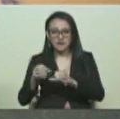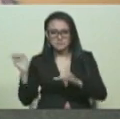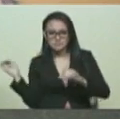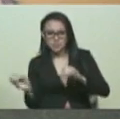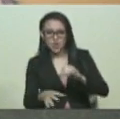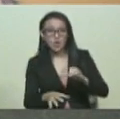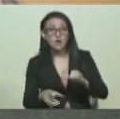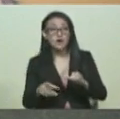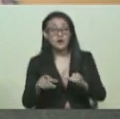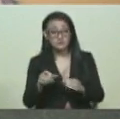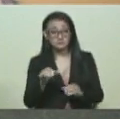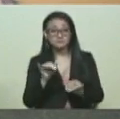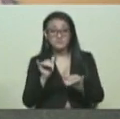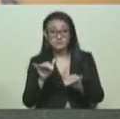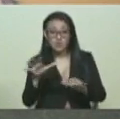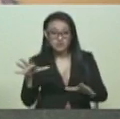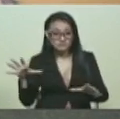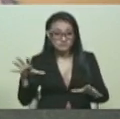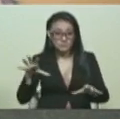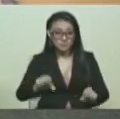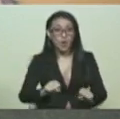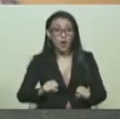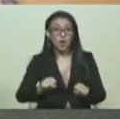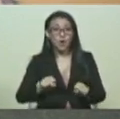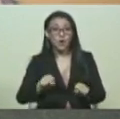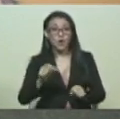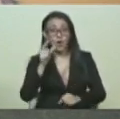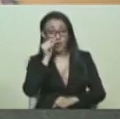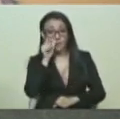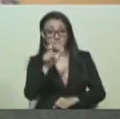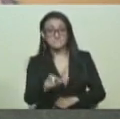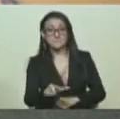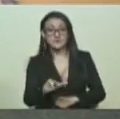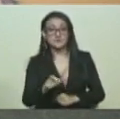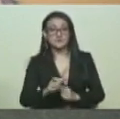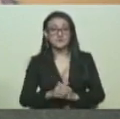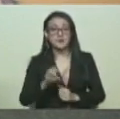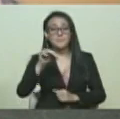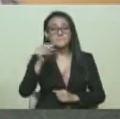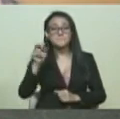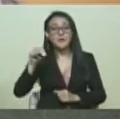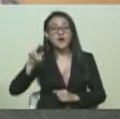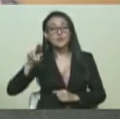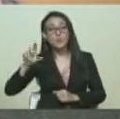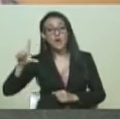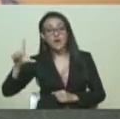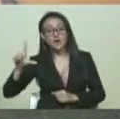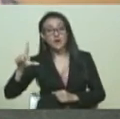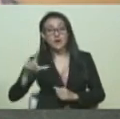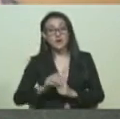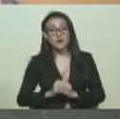Fueron incautados a la hora de la captura de este sujeto, Manuel Bernardo Chacín Díaz.